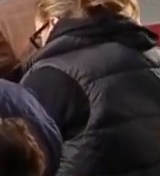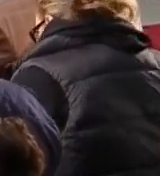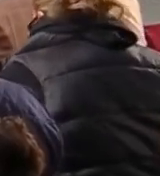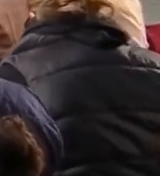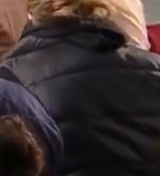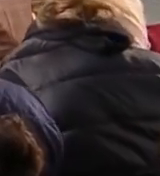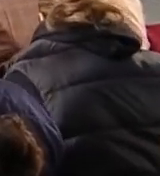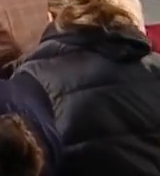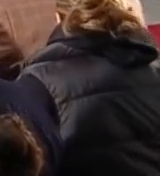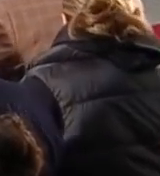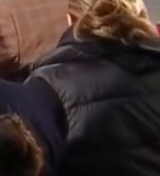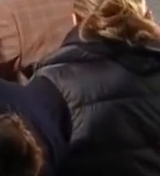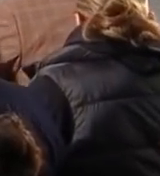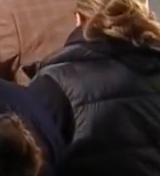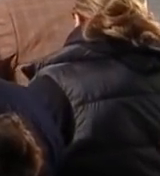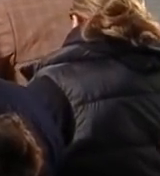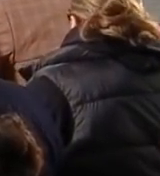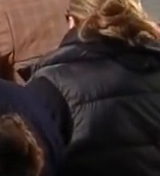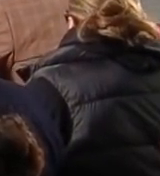por las piedras